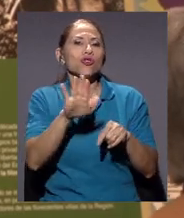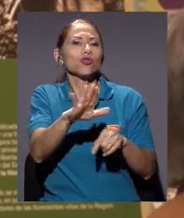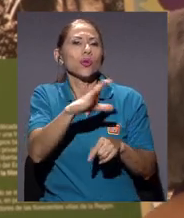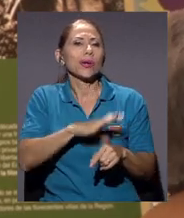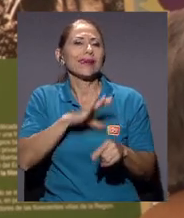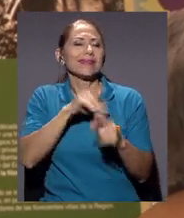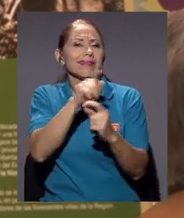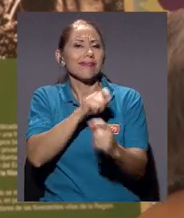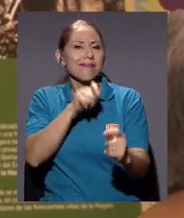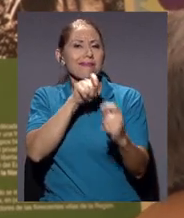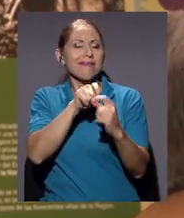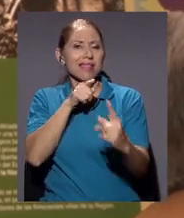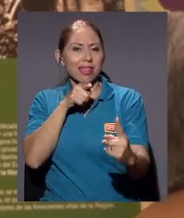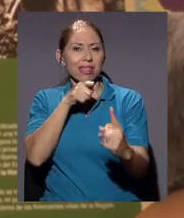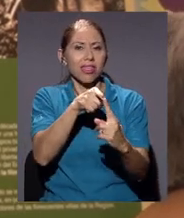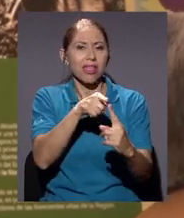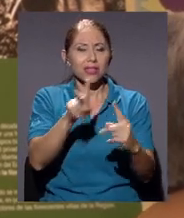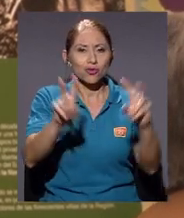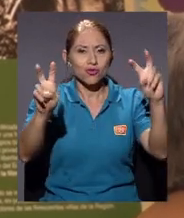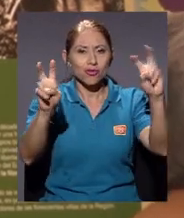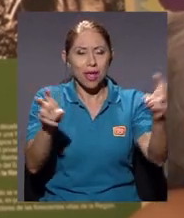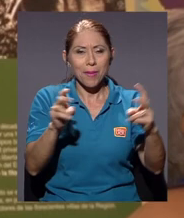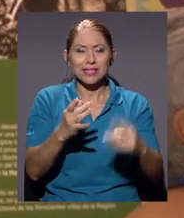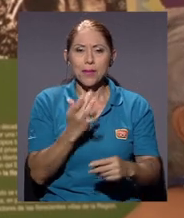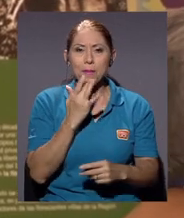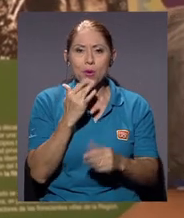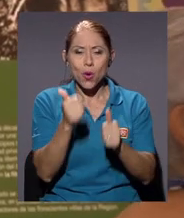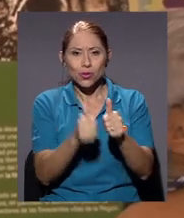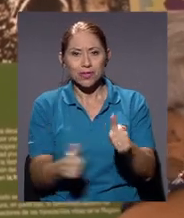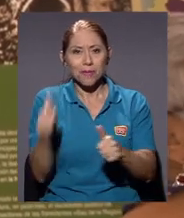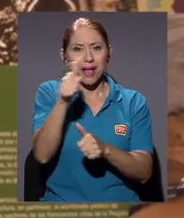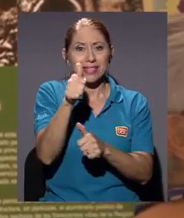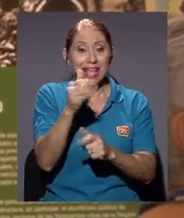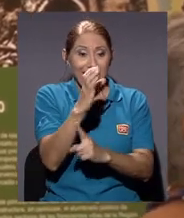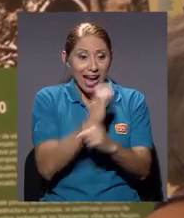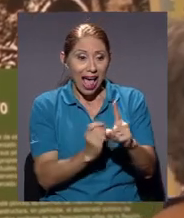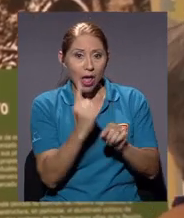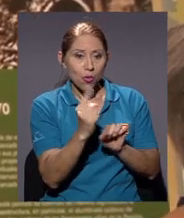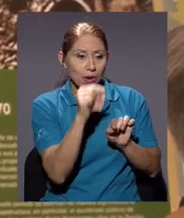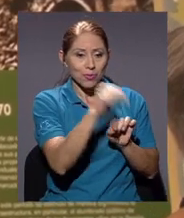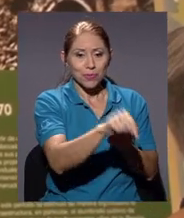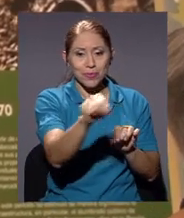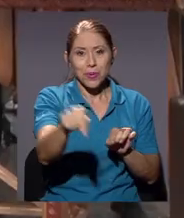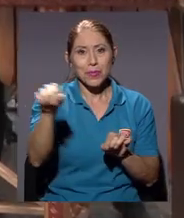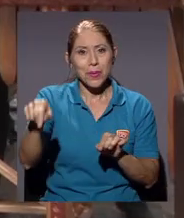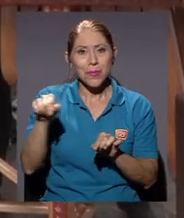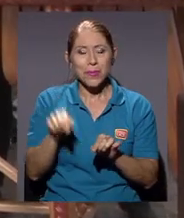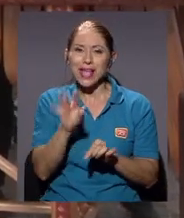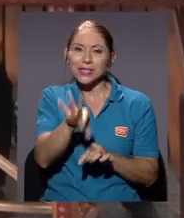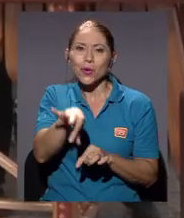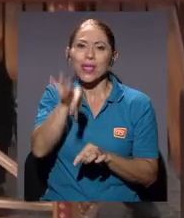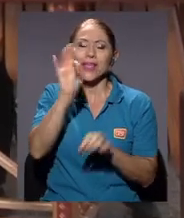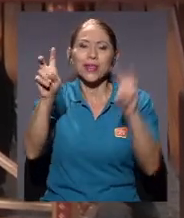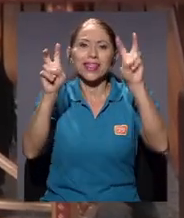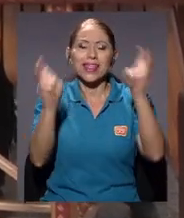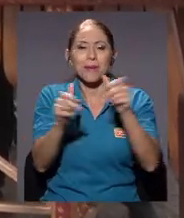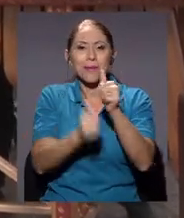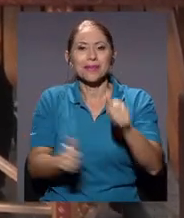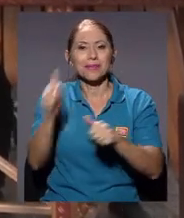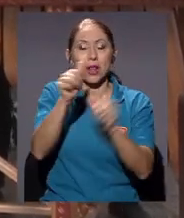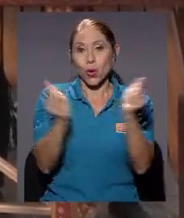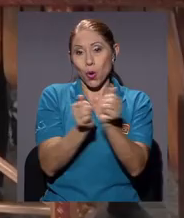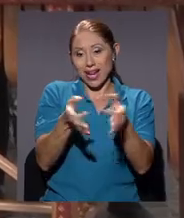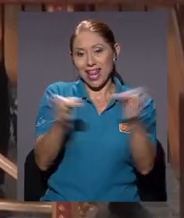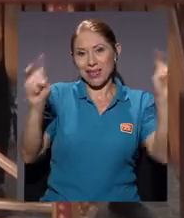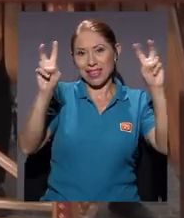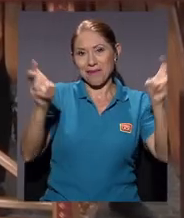especificidad, sus temas prioritarios, y cada sede ha ido escogiendo el tema que les parece prioritario. Bajo